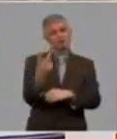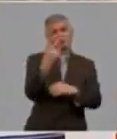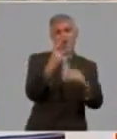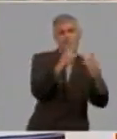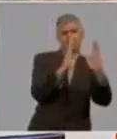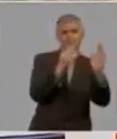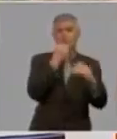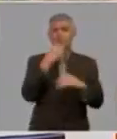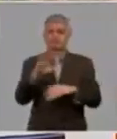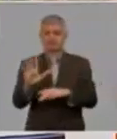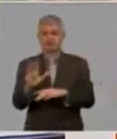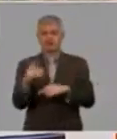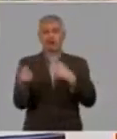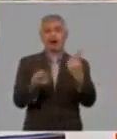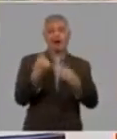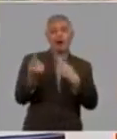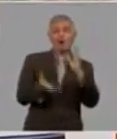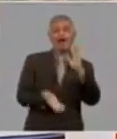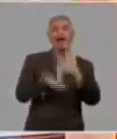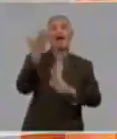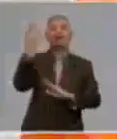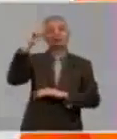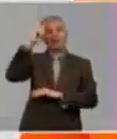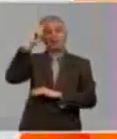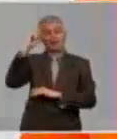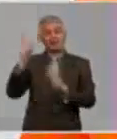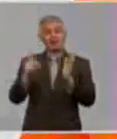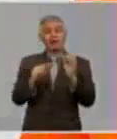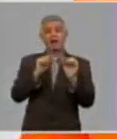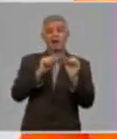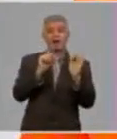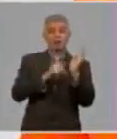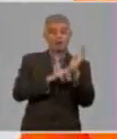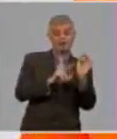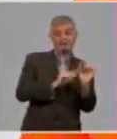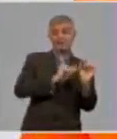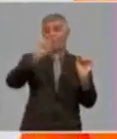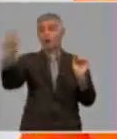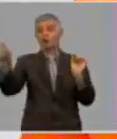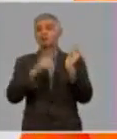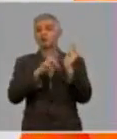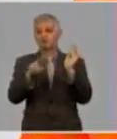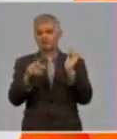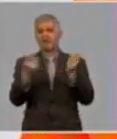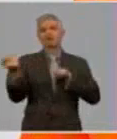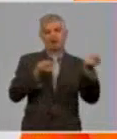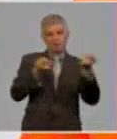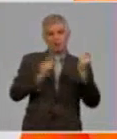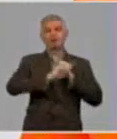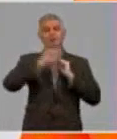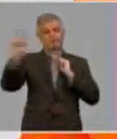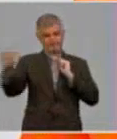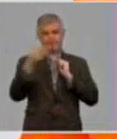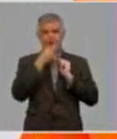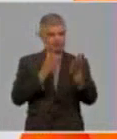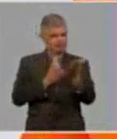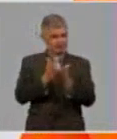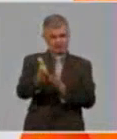los traslados de las actas médicas entre provincias bajo un estricto control y coordinación entre los consejos de defensa provincial y con